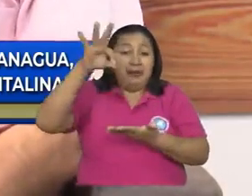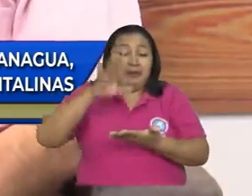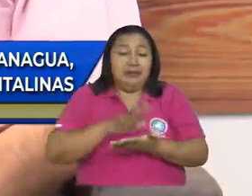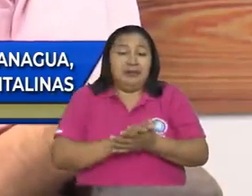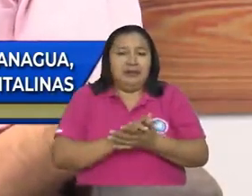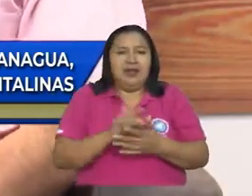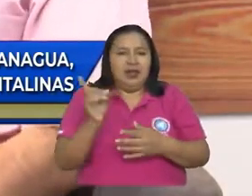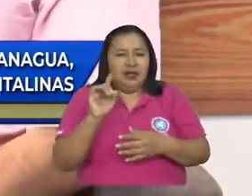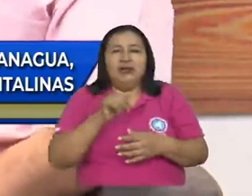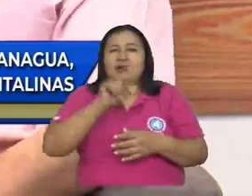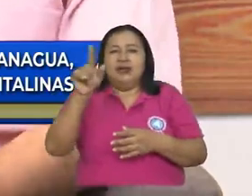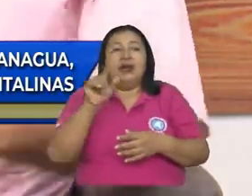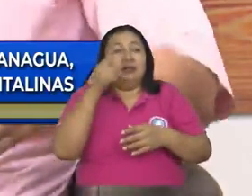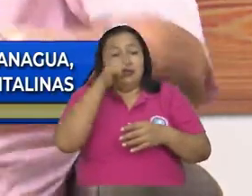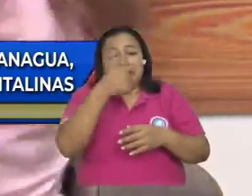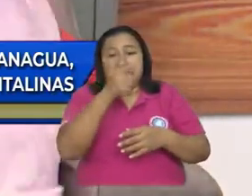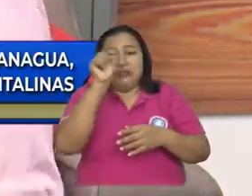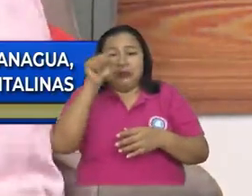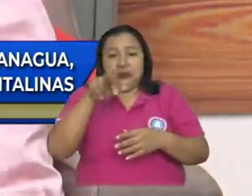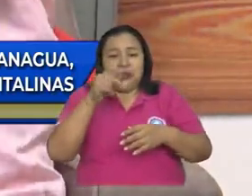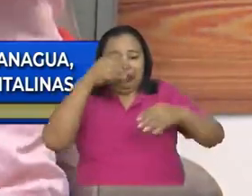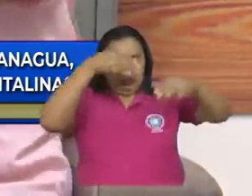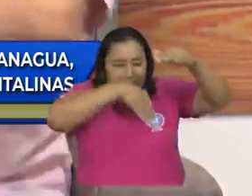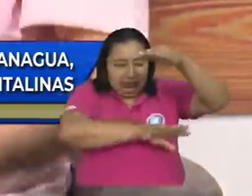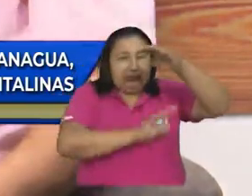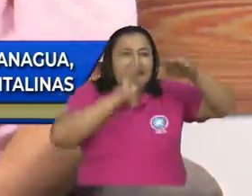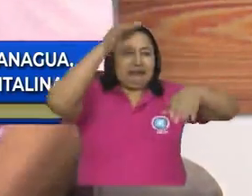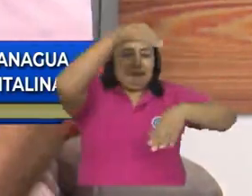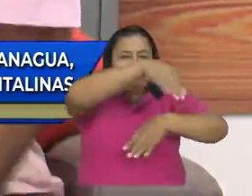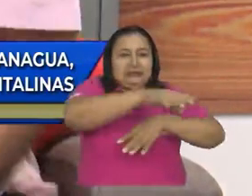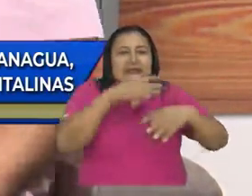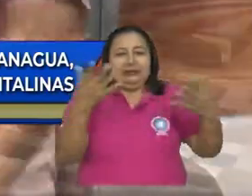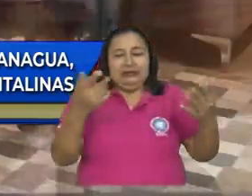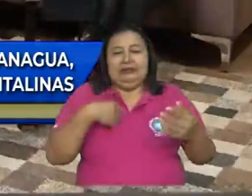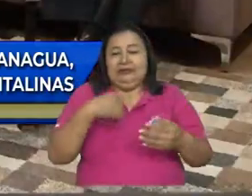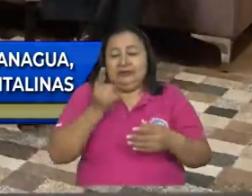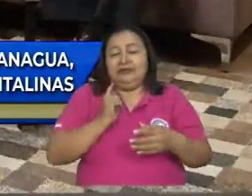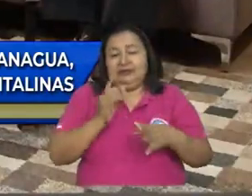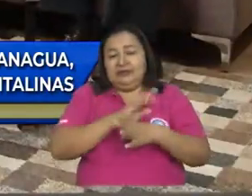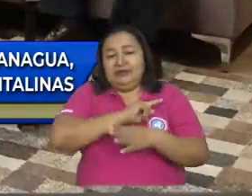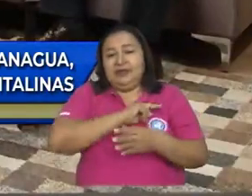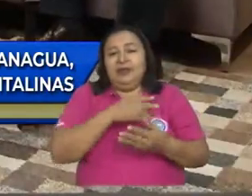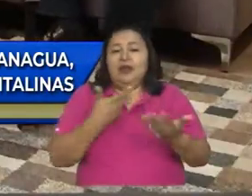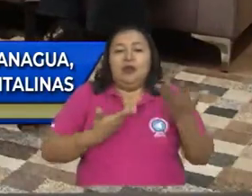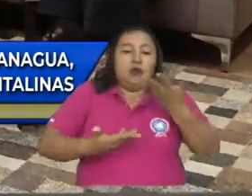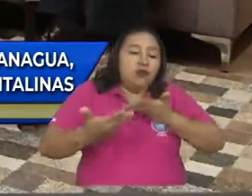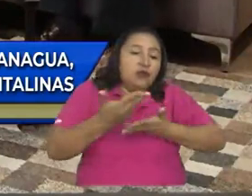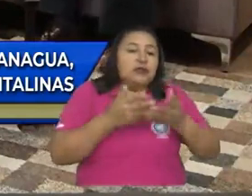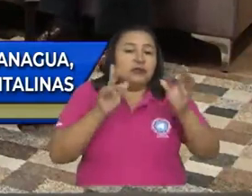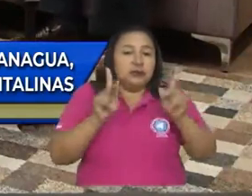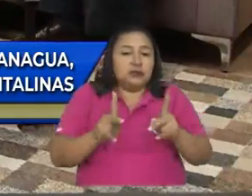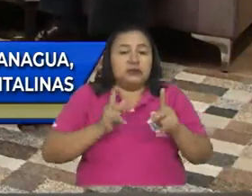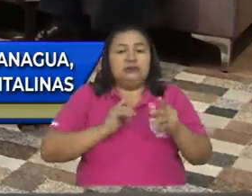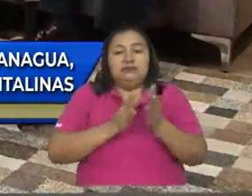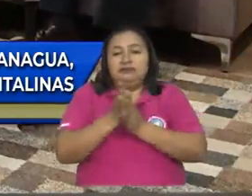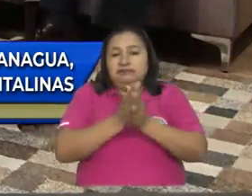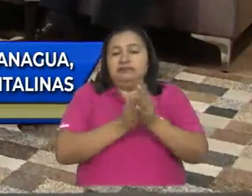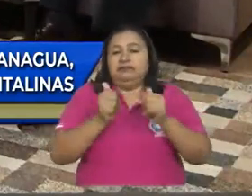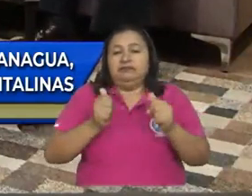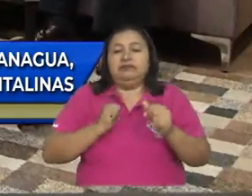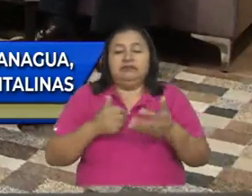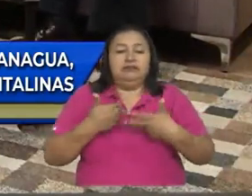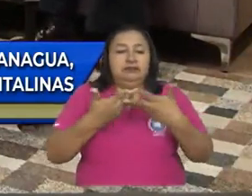¿a dónde? Allá por el 7 Sur, vas a una pista abajo, otra pista arriba, la otra por arriba. Así es, entonces la confianza y bueno, la satisfacción que nos da